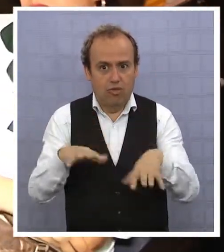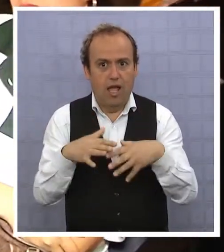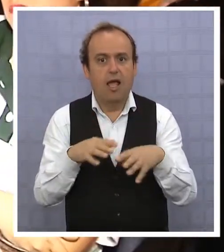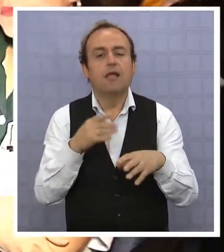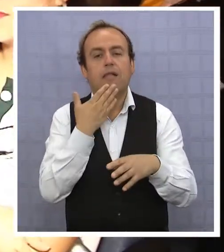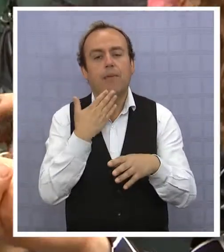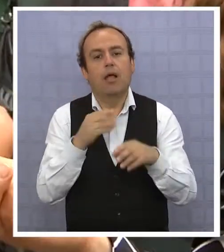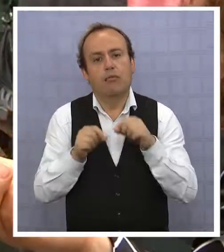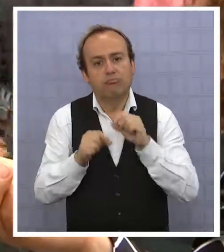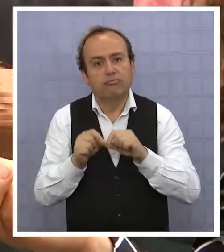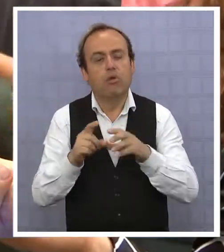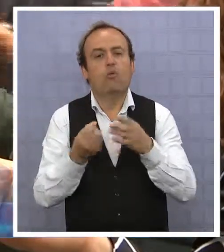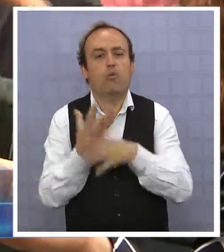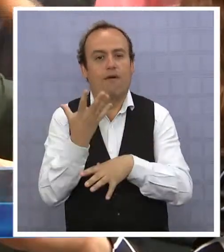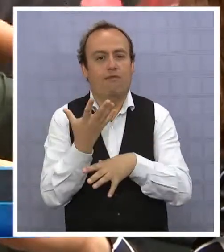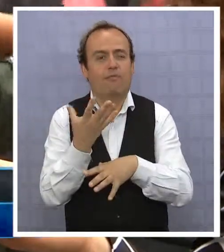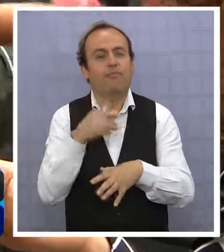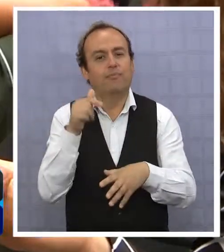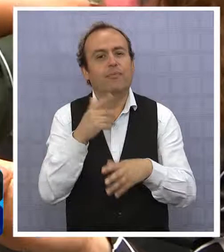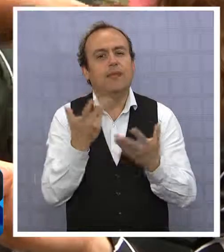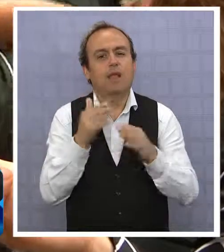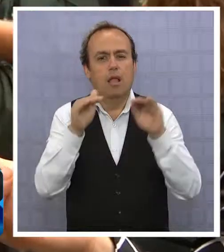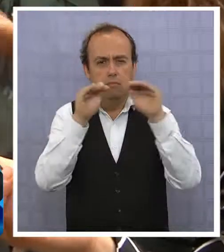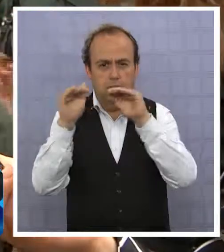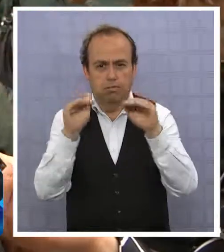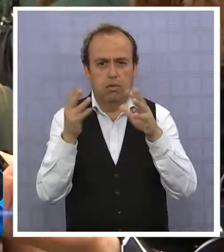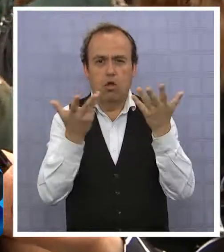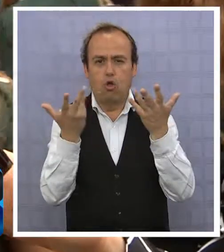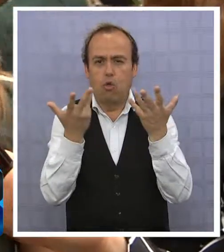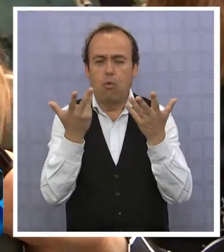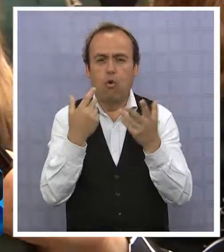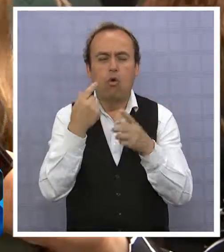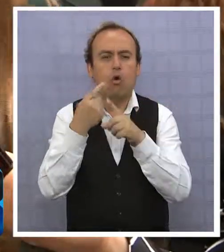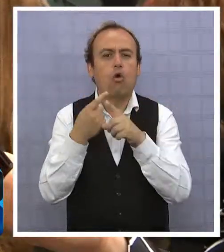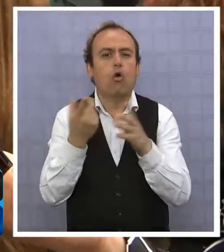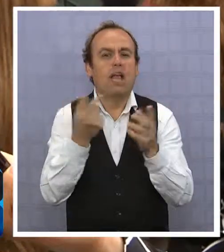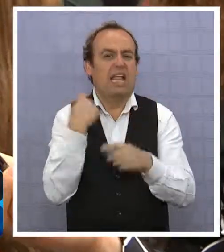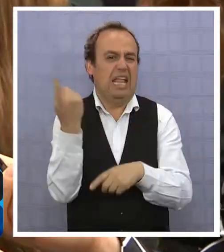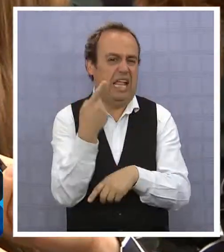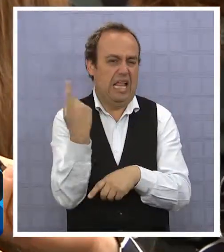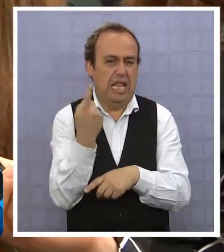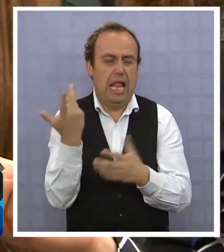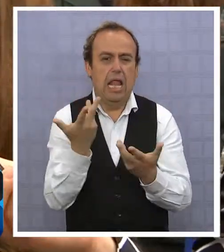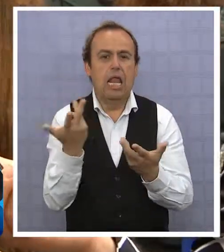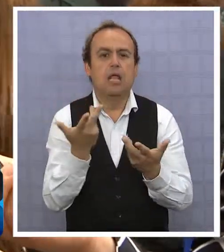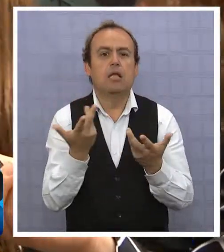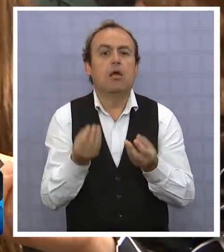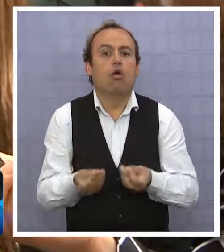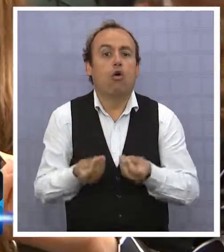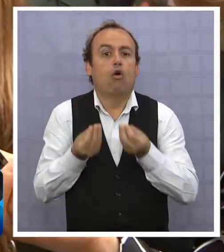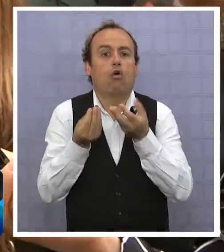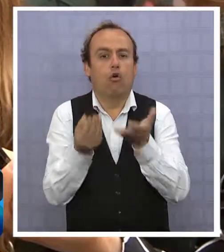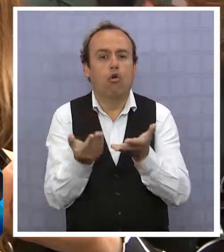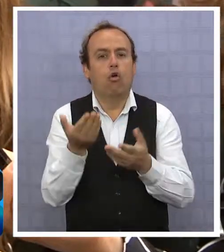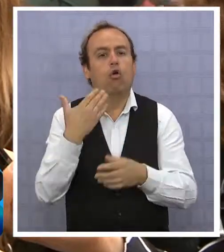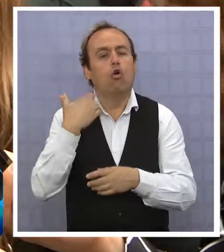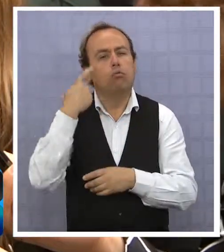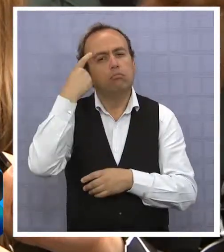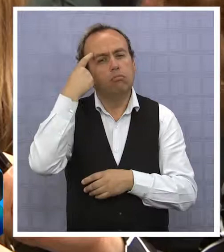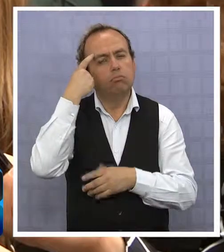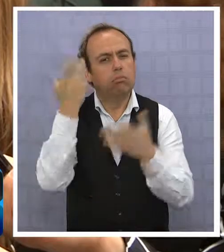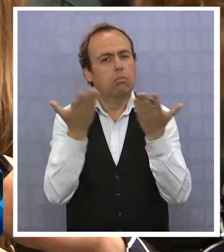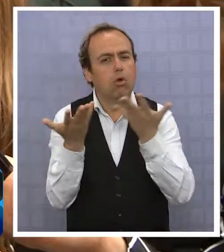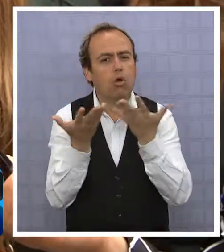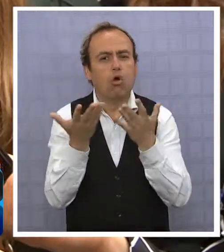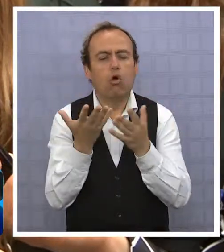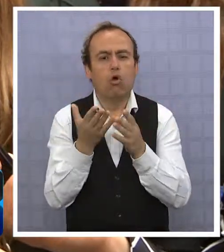Estos estándares es un marco de referencia general que ofrece criterios orientadores